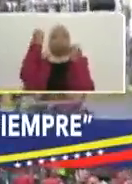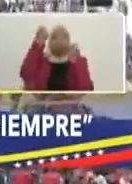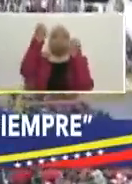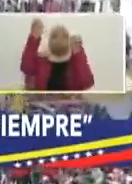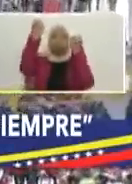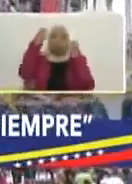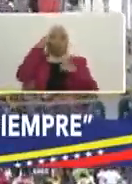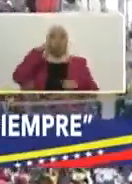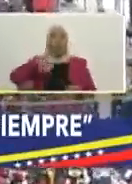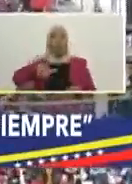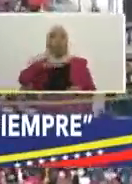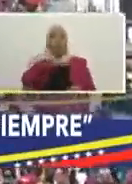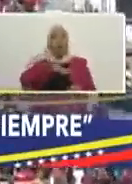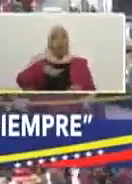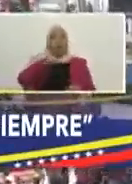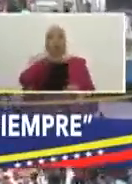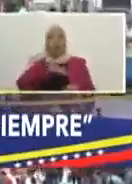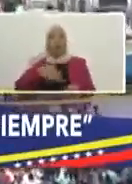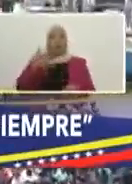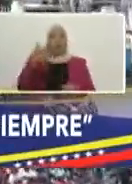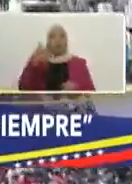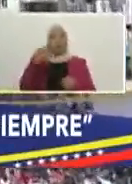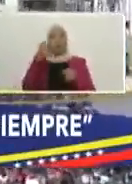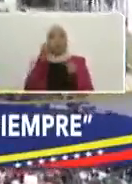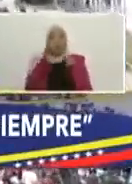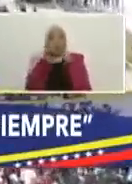de un pueblo que se le veía desde lejos